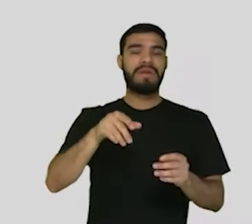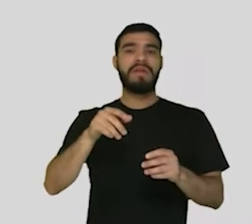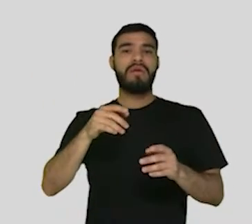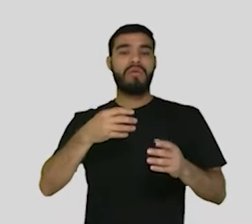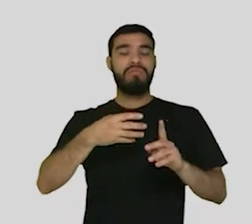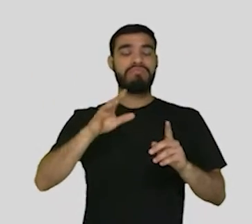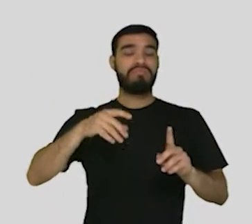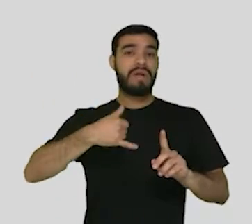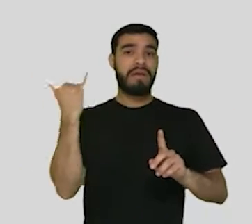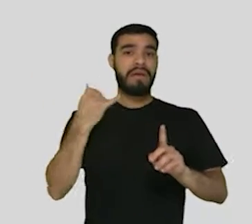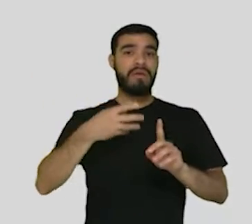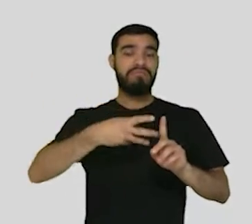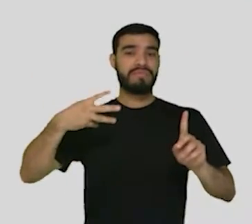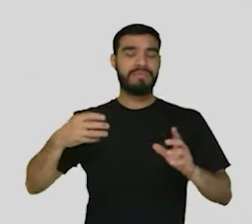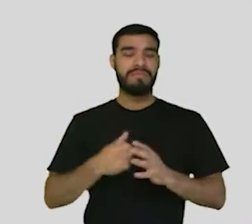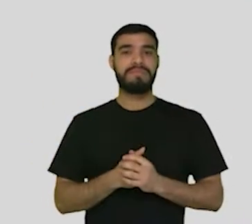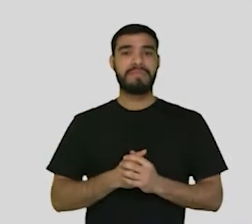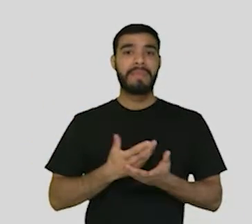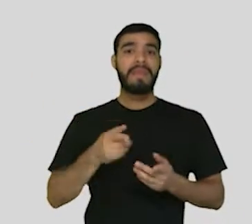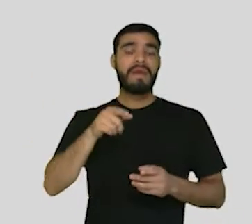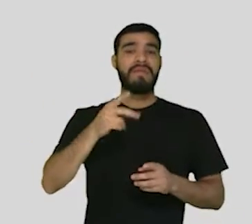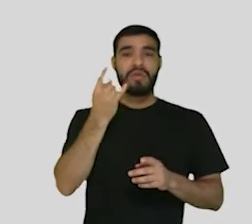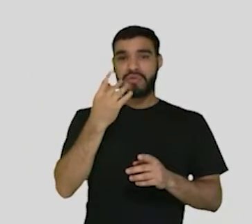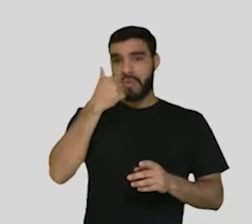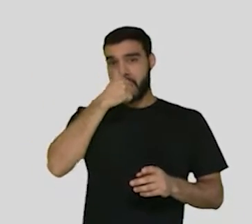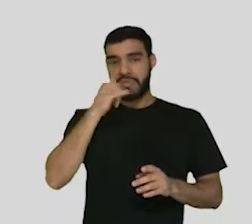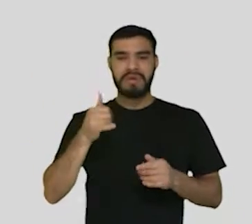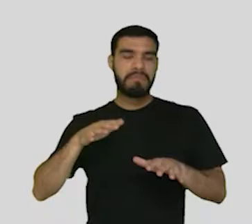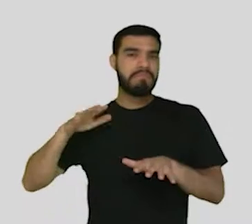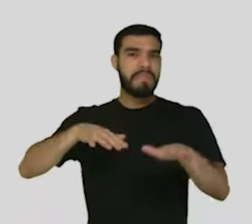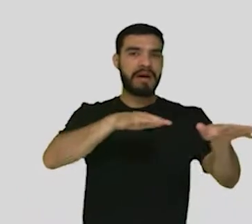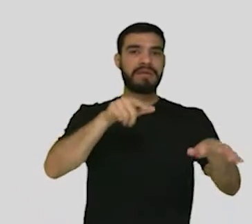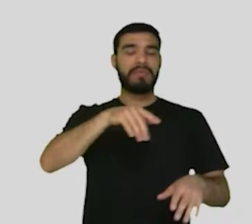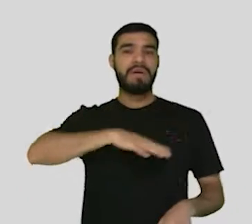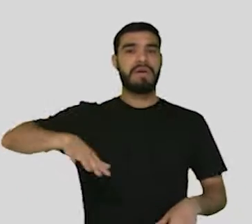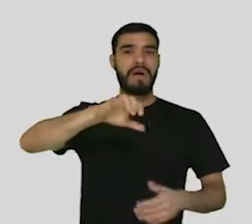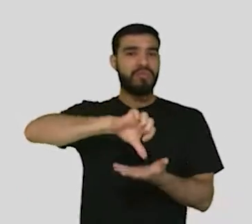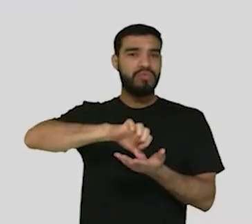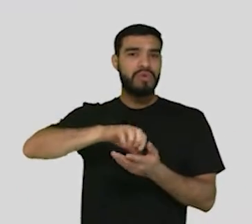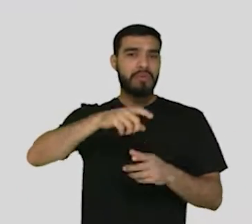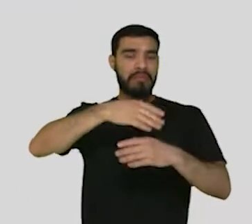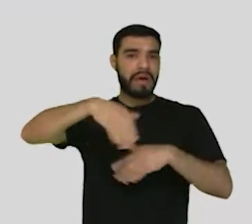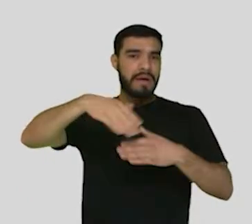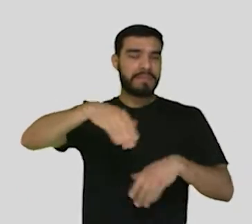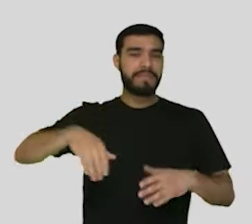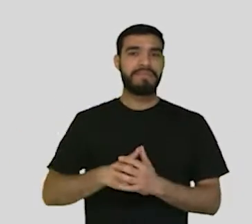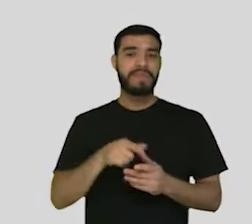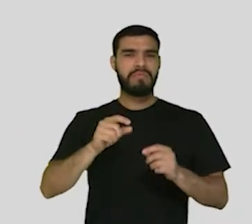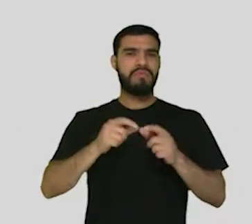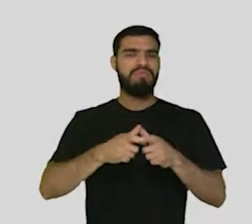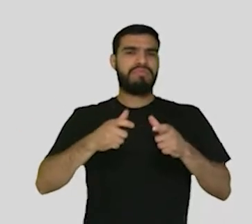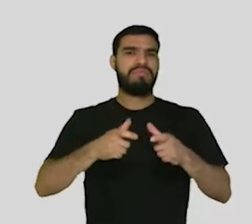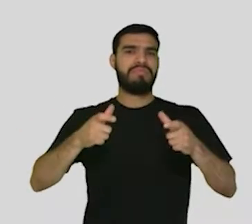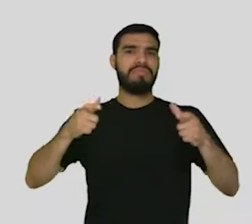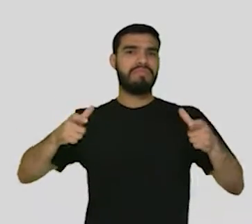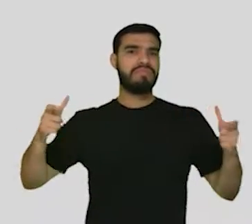güero, mando a vagina, orgullo, día rejegua. Oye, ya po peringuare, primera marcha, coaco